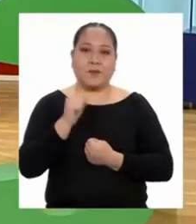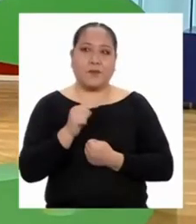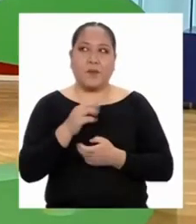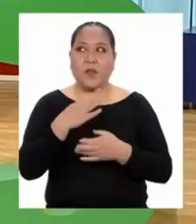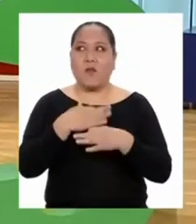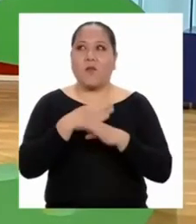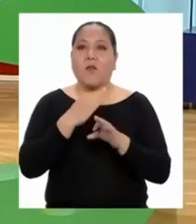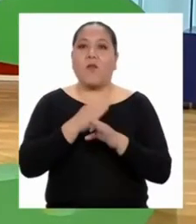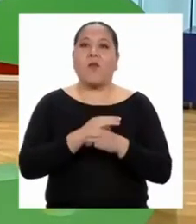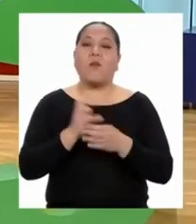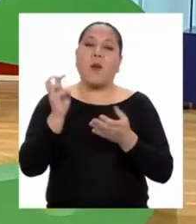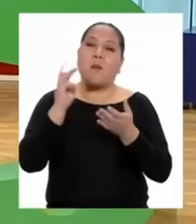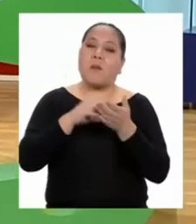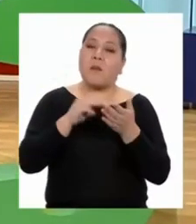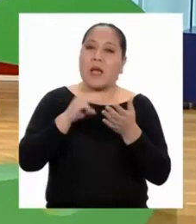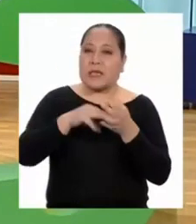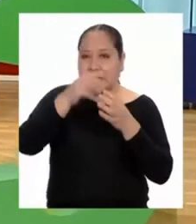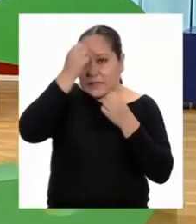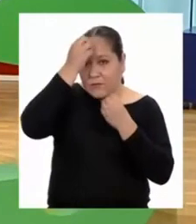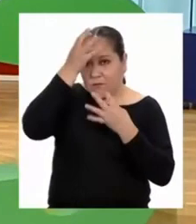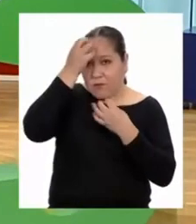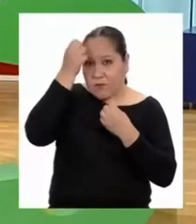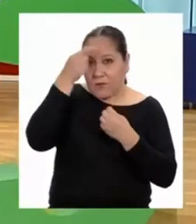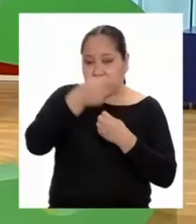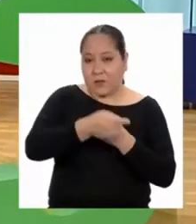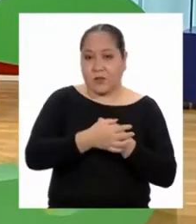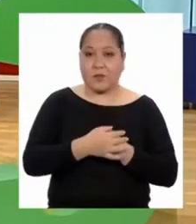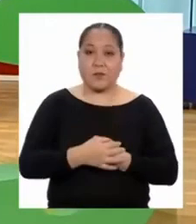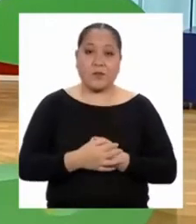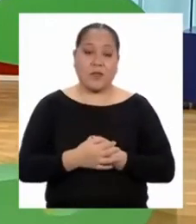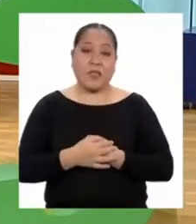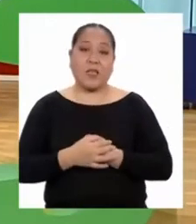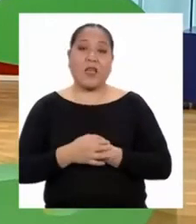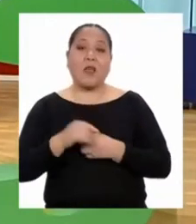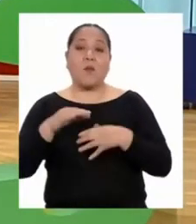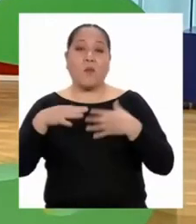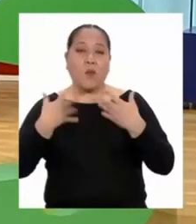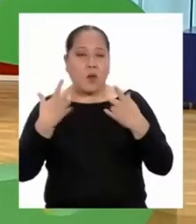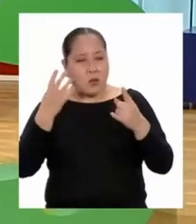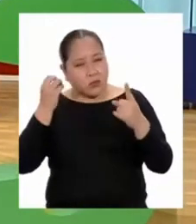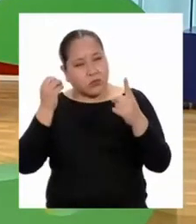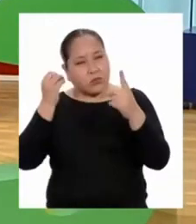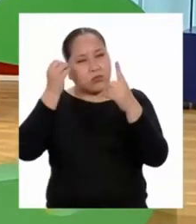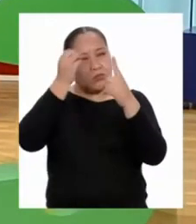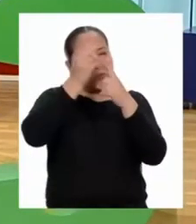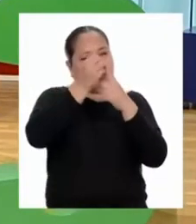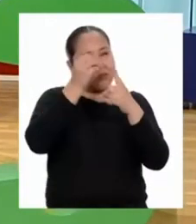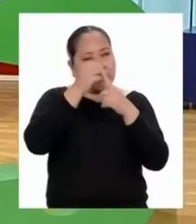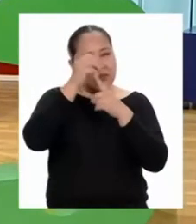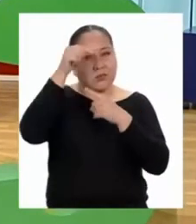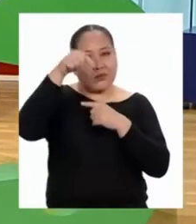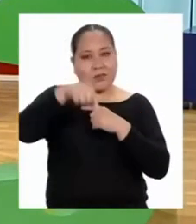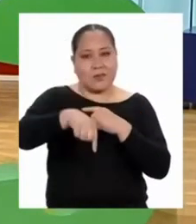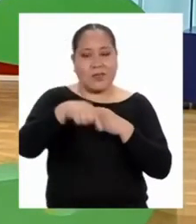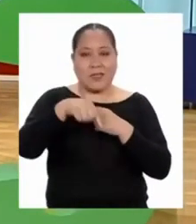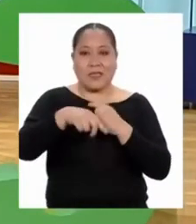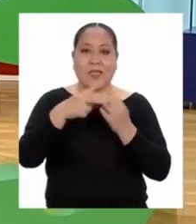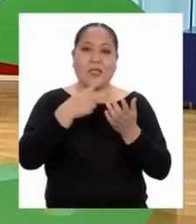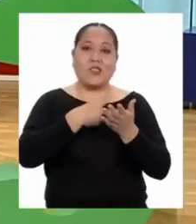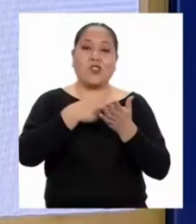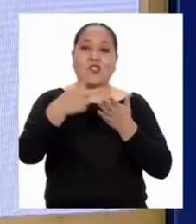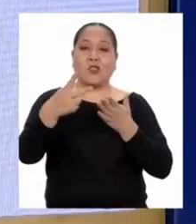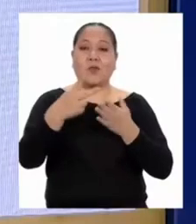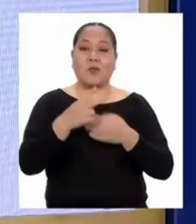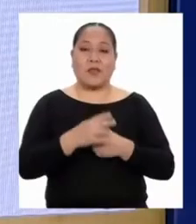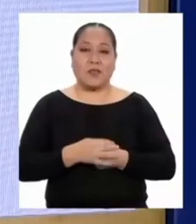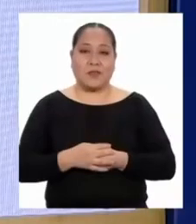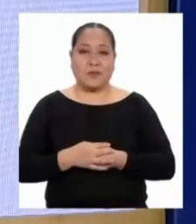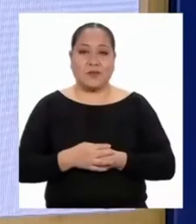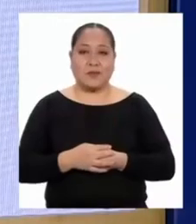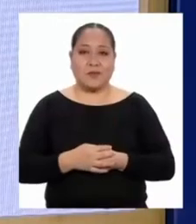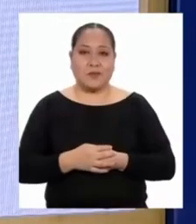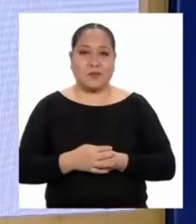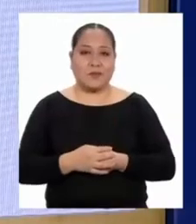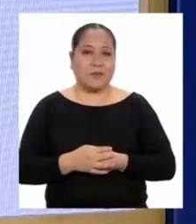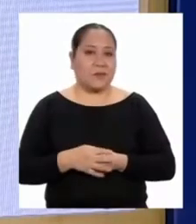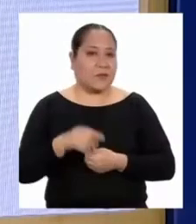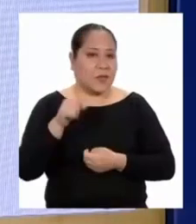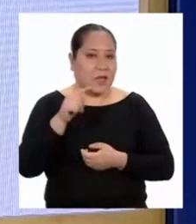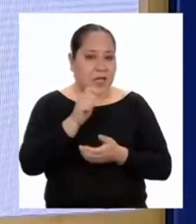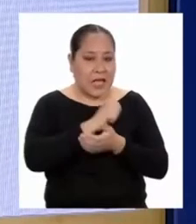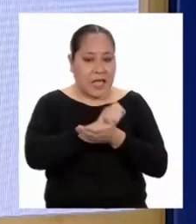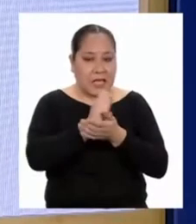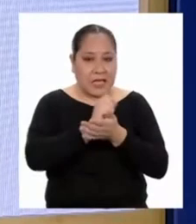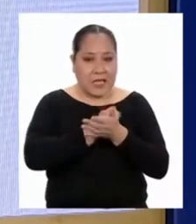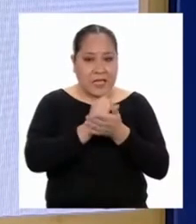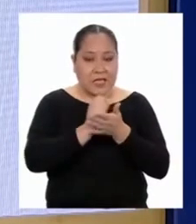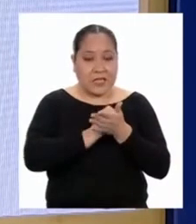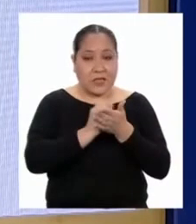tener mayor información sobre el tema, y así poder cumplir con el reto al término de estas 2 semanas, que es redactar